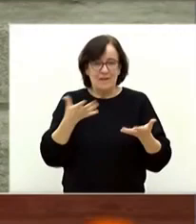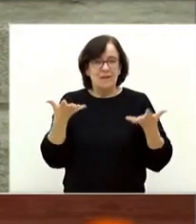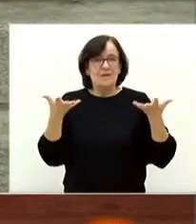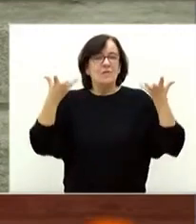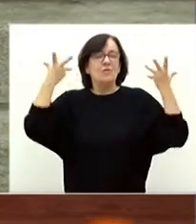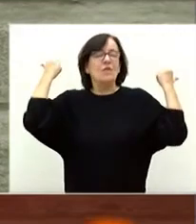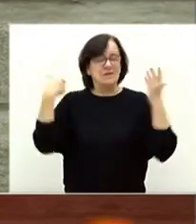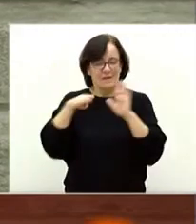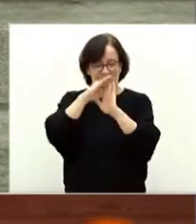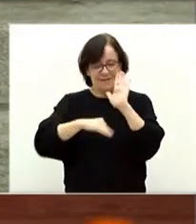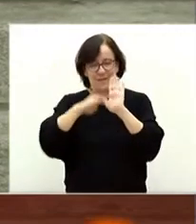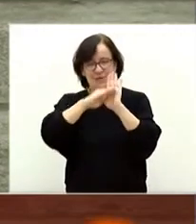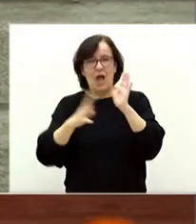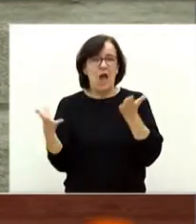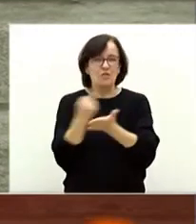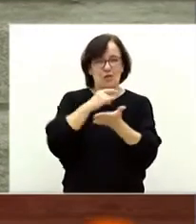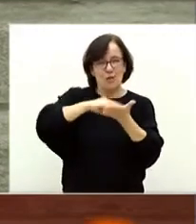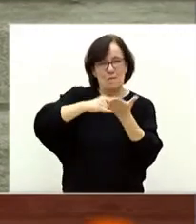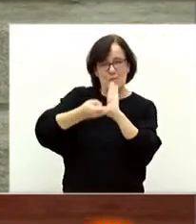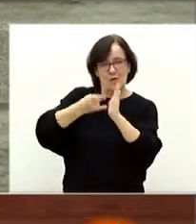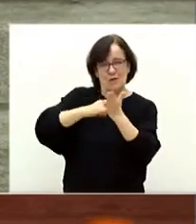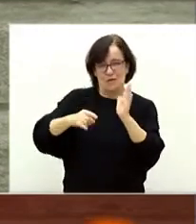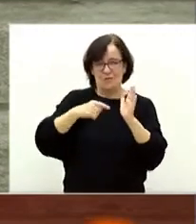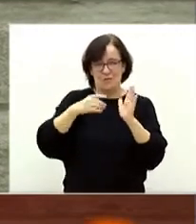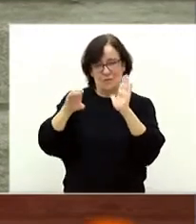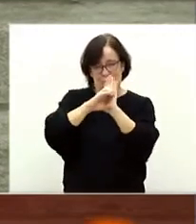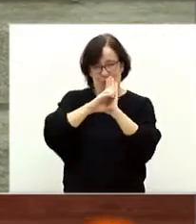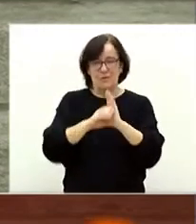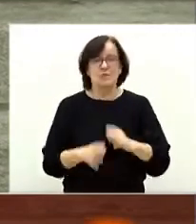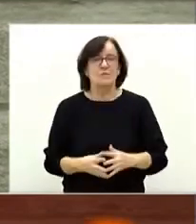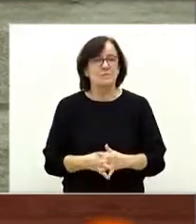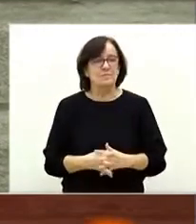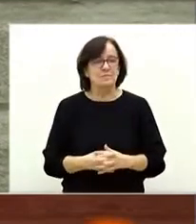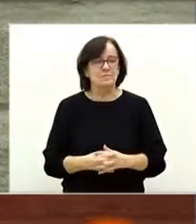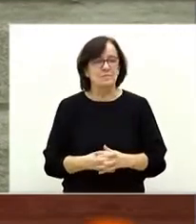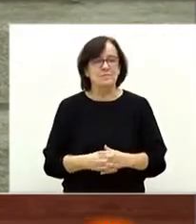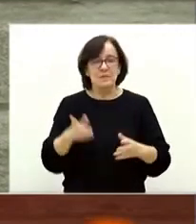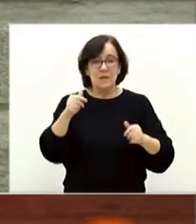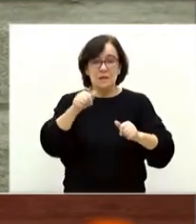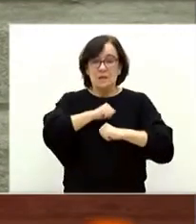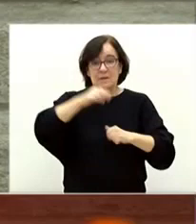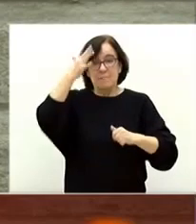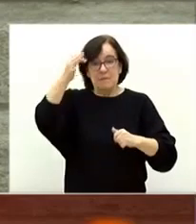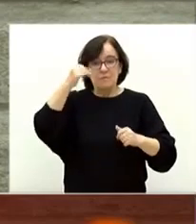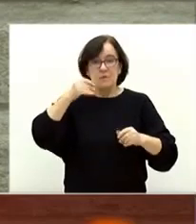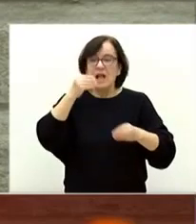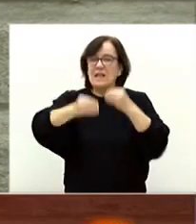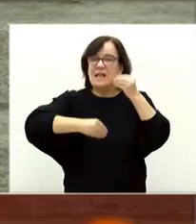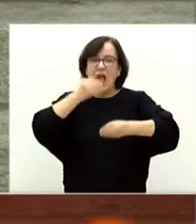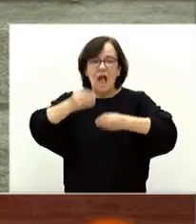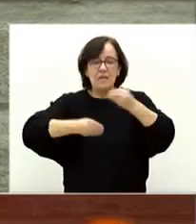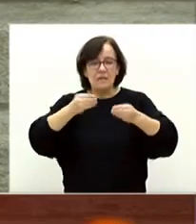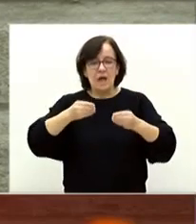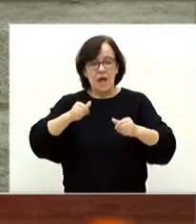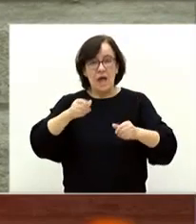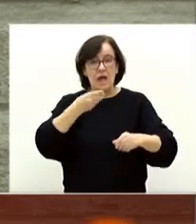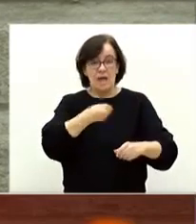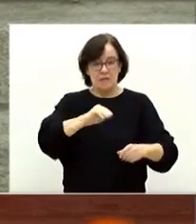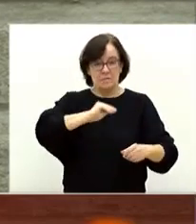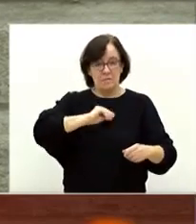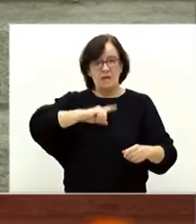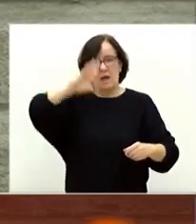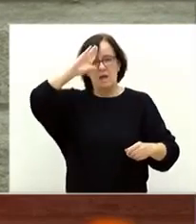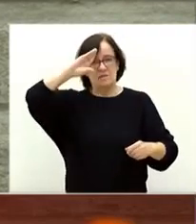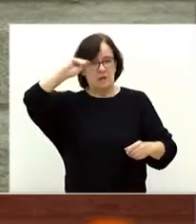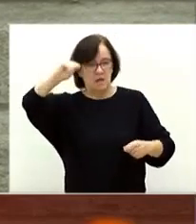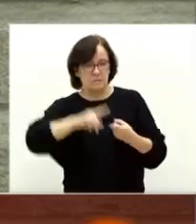a todo el proyecto constitucional. Una esperanza que convoca a la España de la